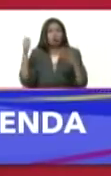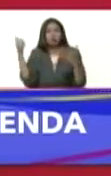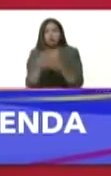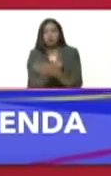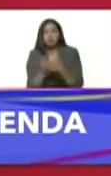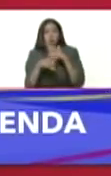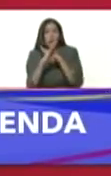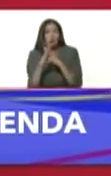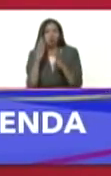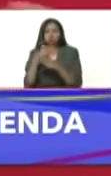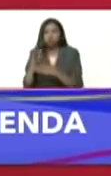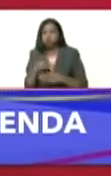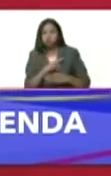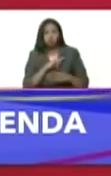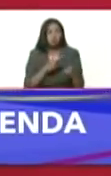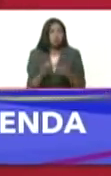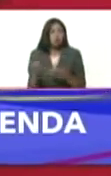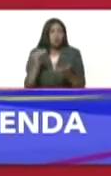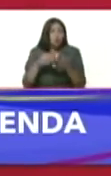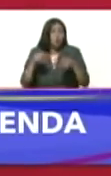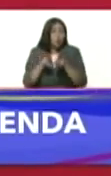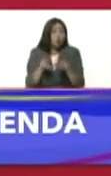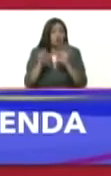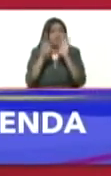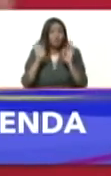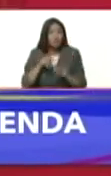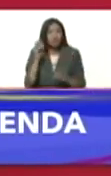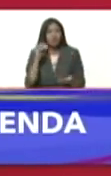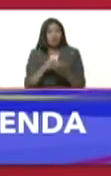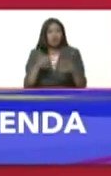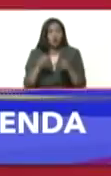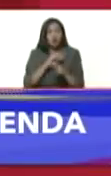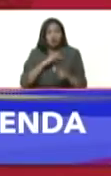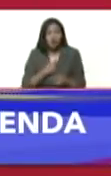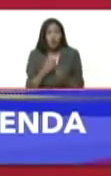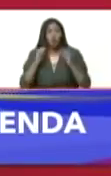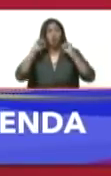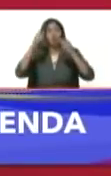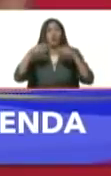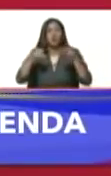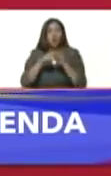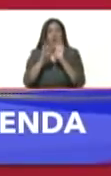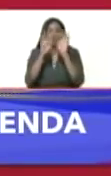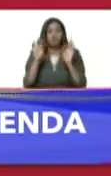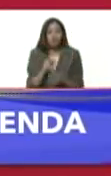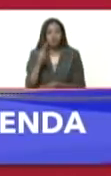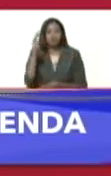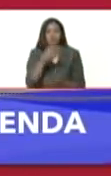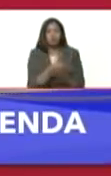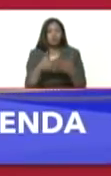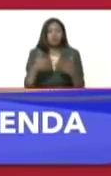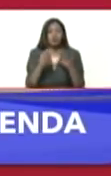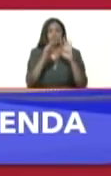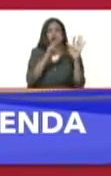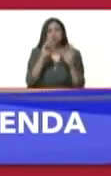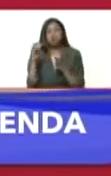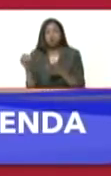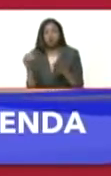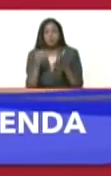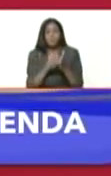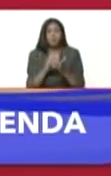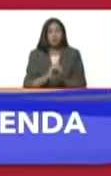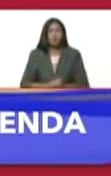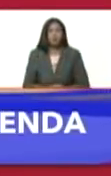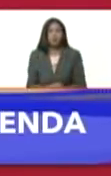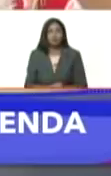bloqueo, como me la pongan. Como me la pongan, lo logro, lo logramos. 2.800.000, vamos a develar este